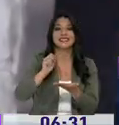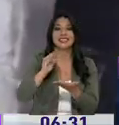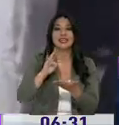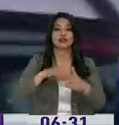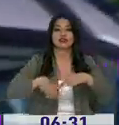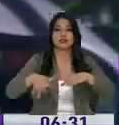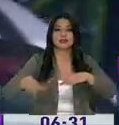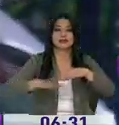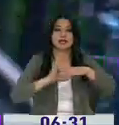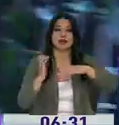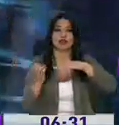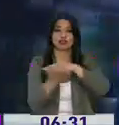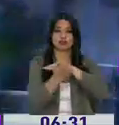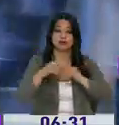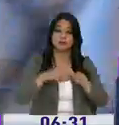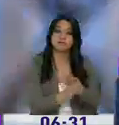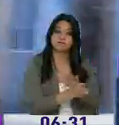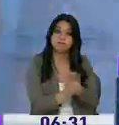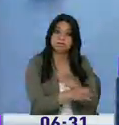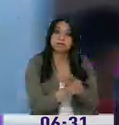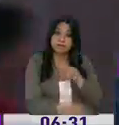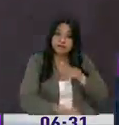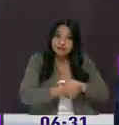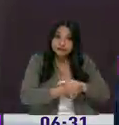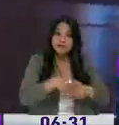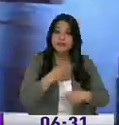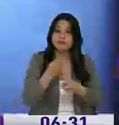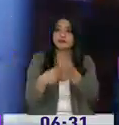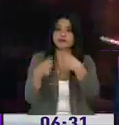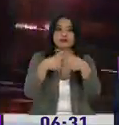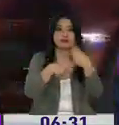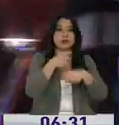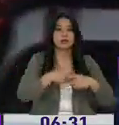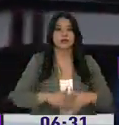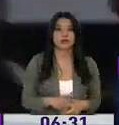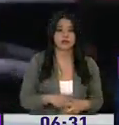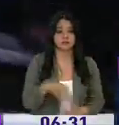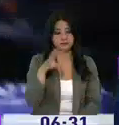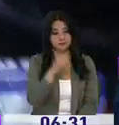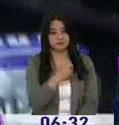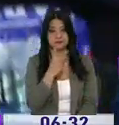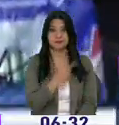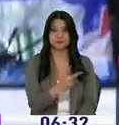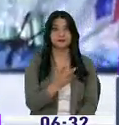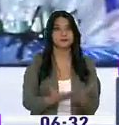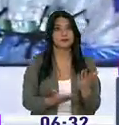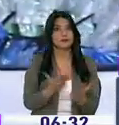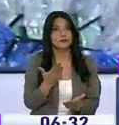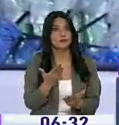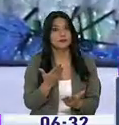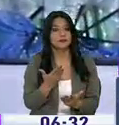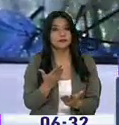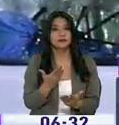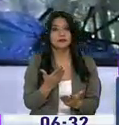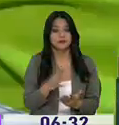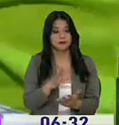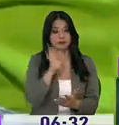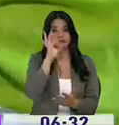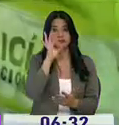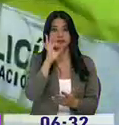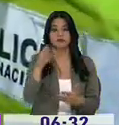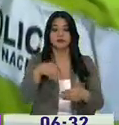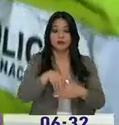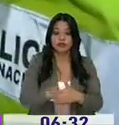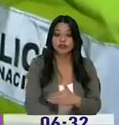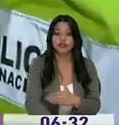guardar el alcaloide y distribuirlo posteriormente. A simple vista no deja ninguna opción a que se pueda identificar la caleta.